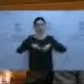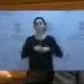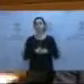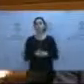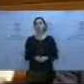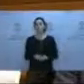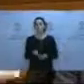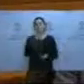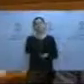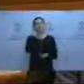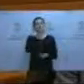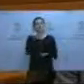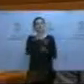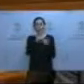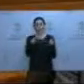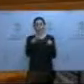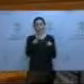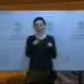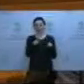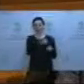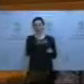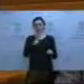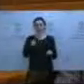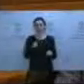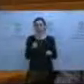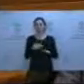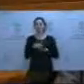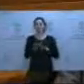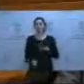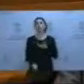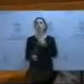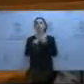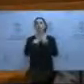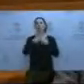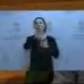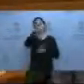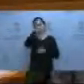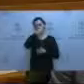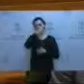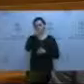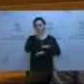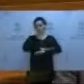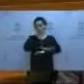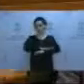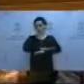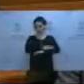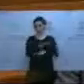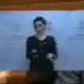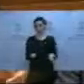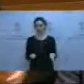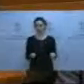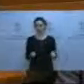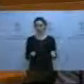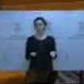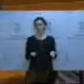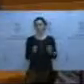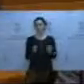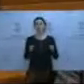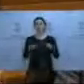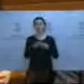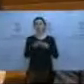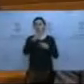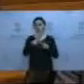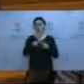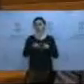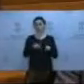que fíjese, aunque usted vaya independiente, usted pertenece a un gobierno, el Partido Socialista, y en ese gobierno, y en ese partido, mejor dicho,